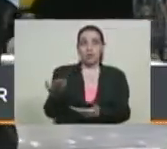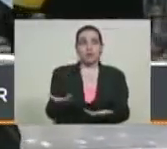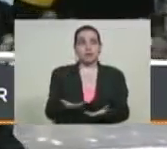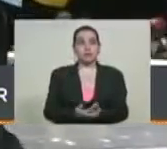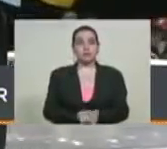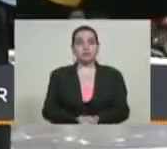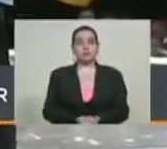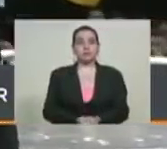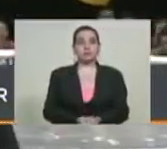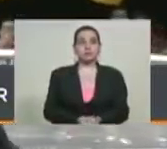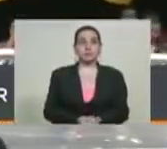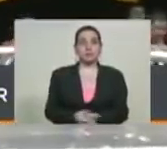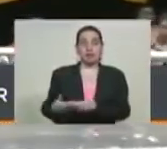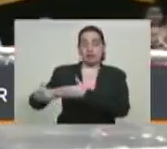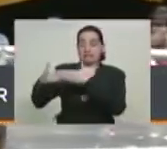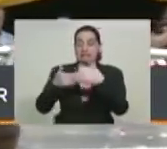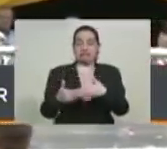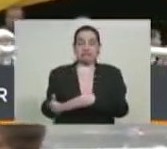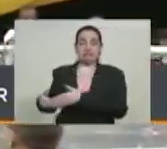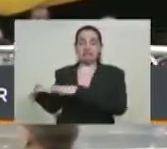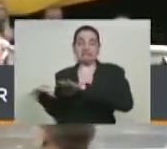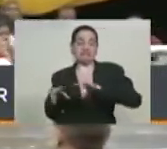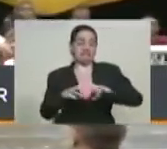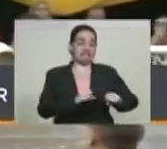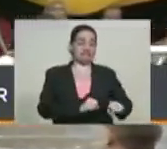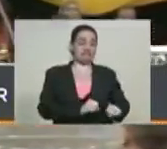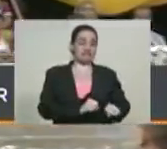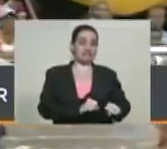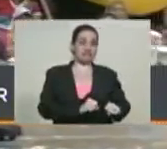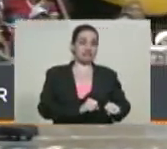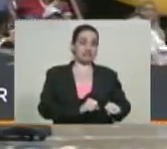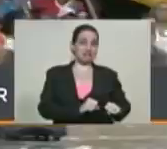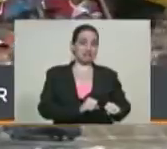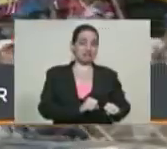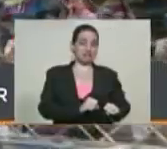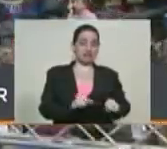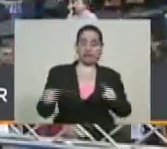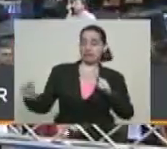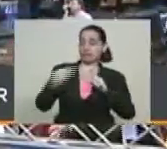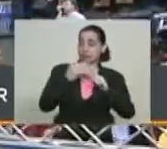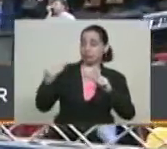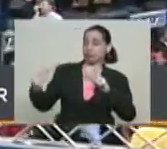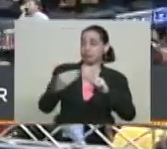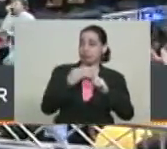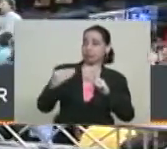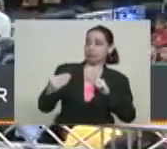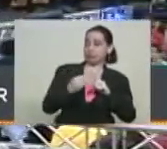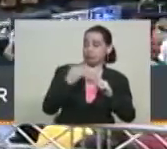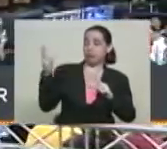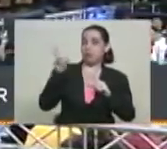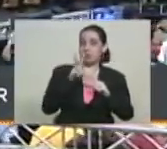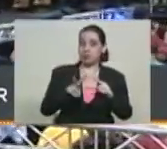El imperialismo norteamericano no cesa en su empeño de agredir a Venezuela.